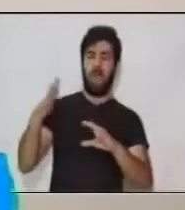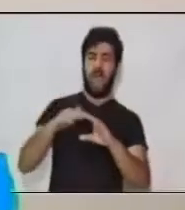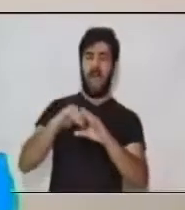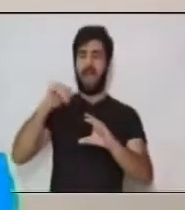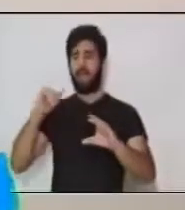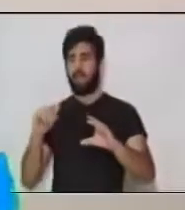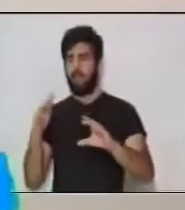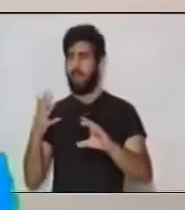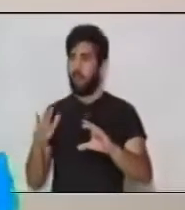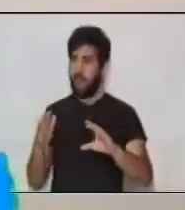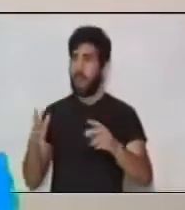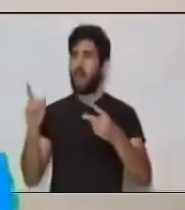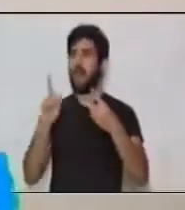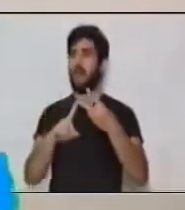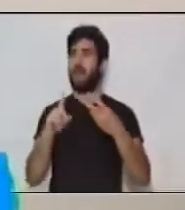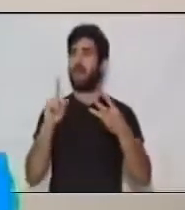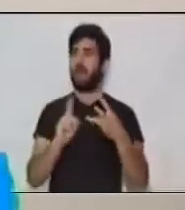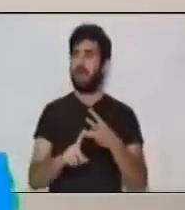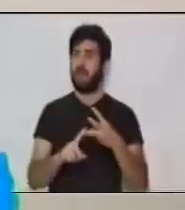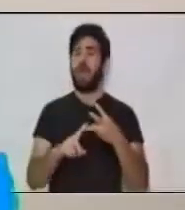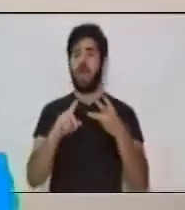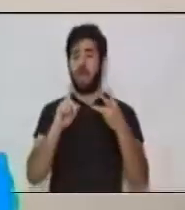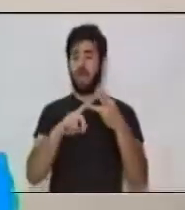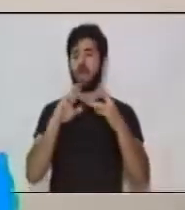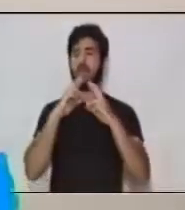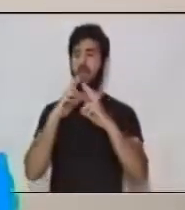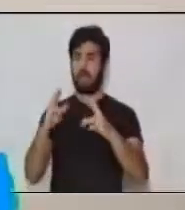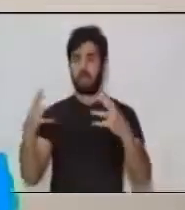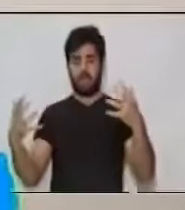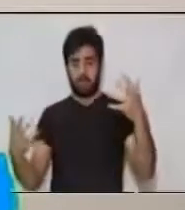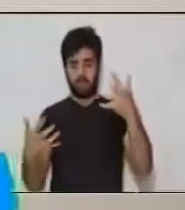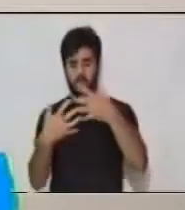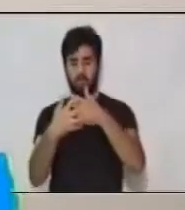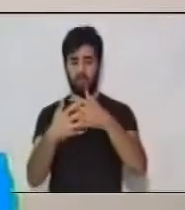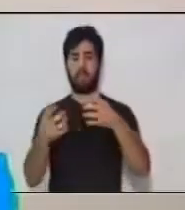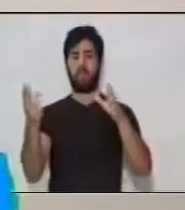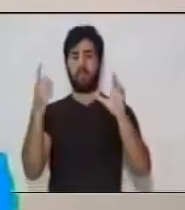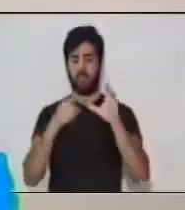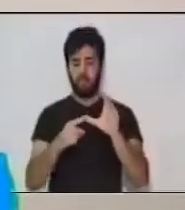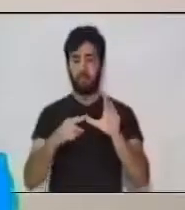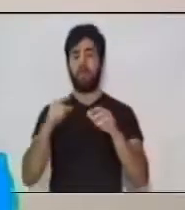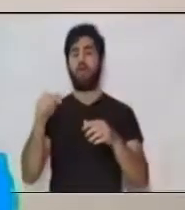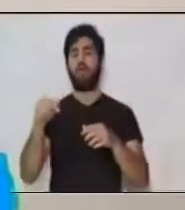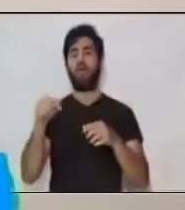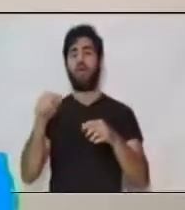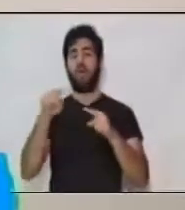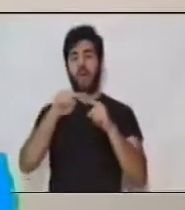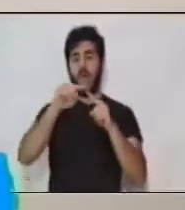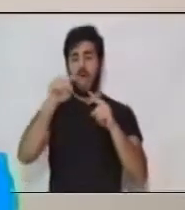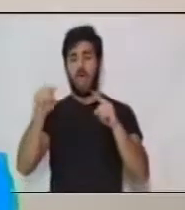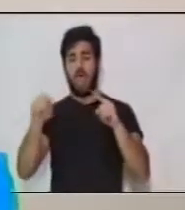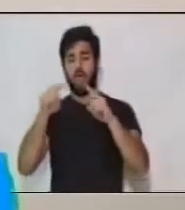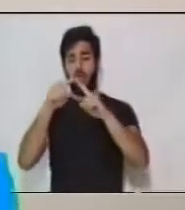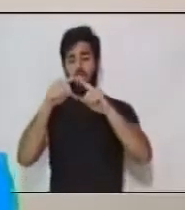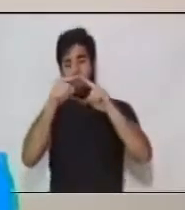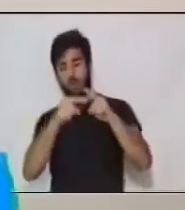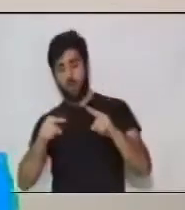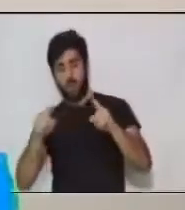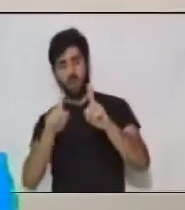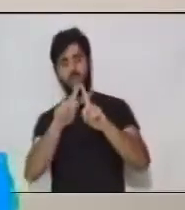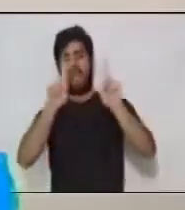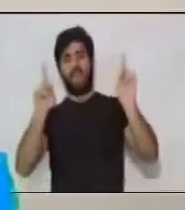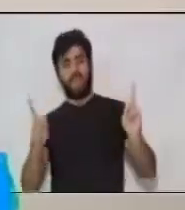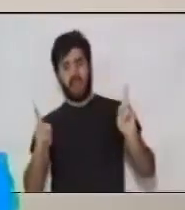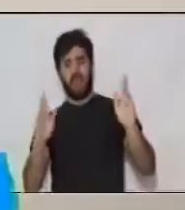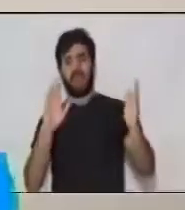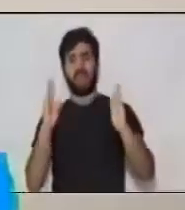¿Ya elegiste? Sí, ángulos opuestos por el vértice. A y B son